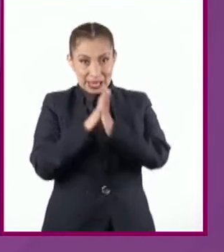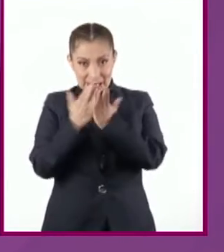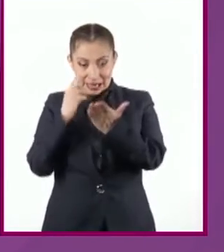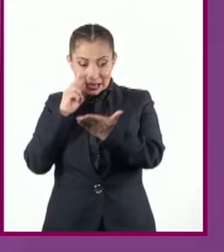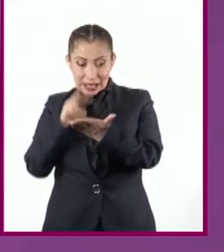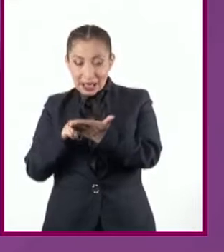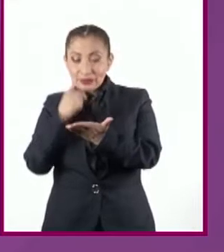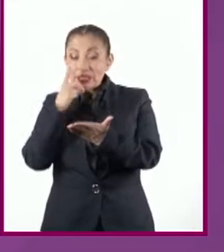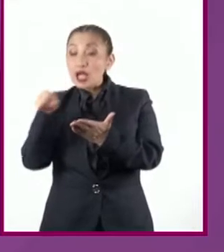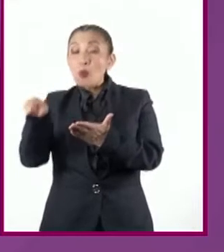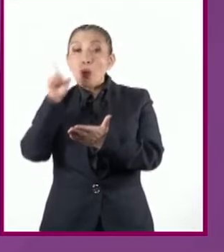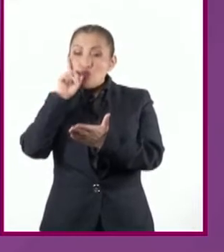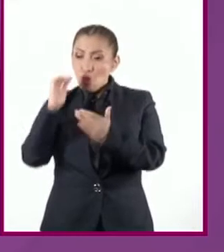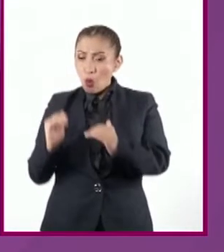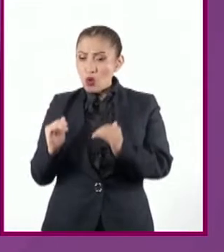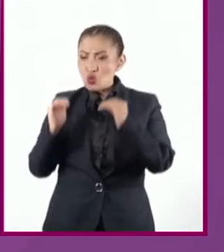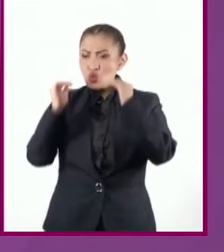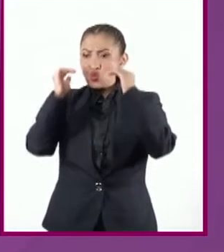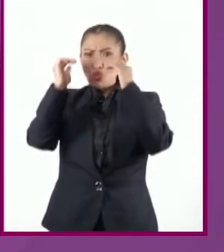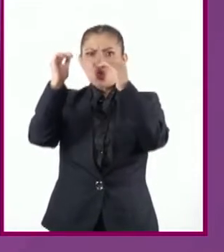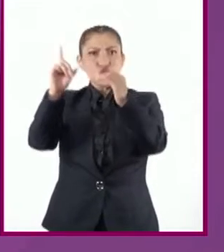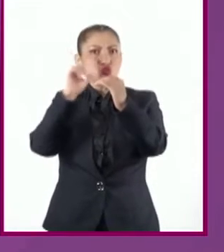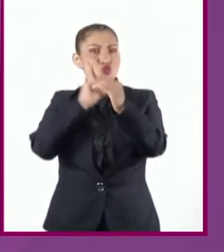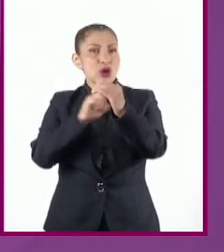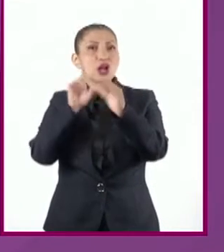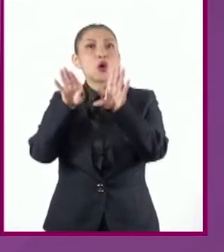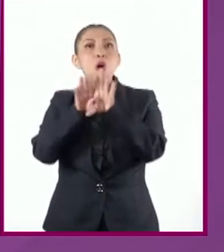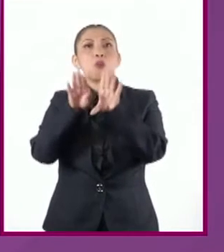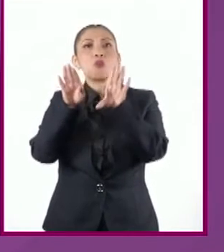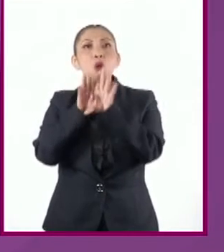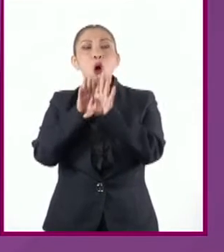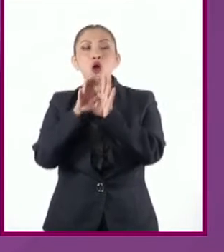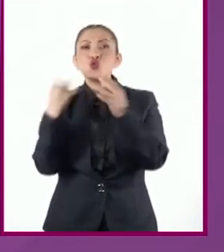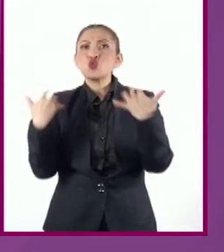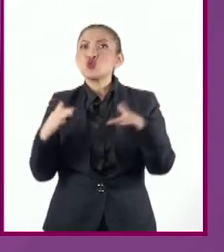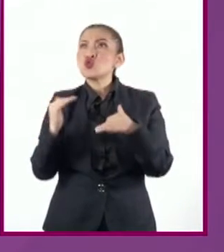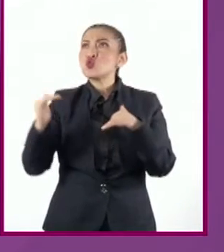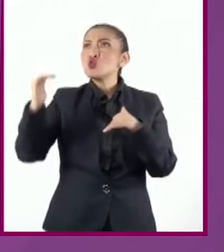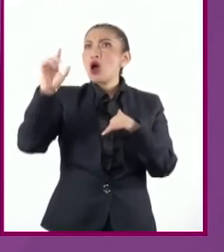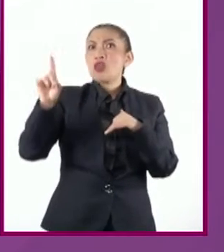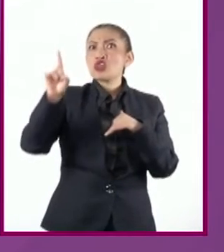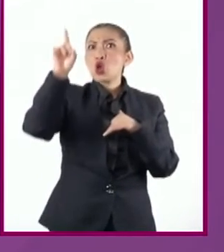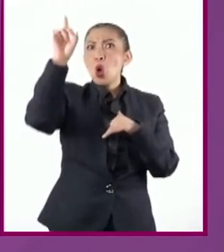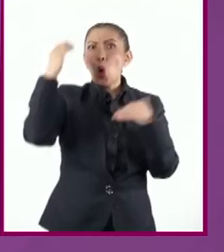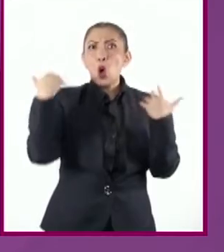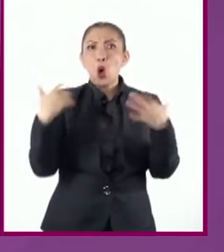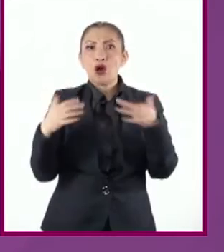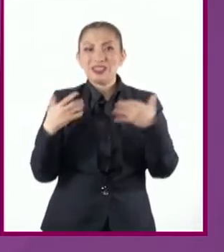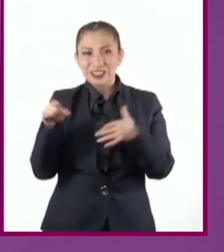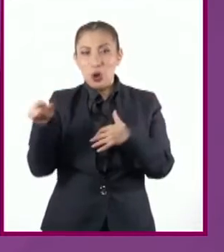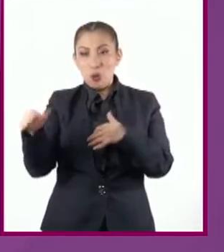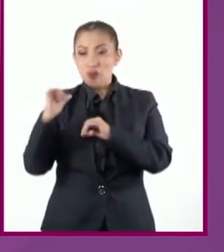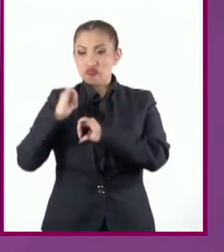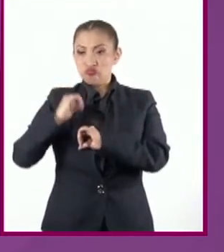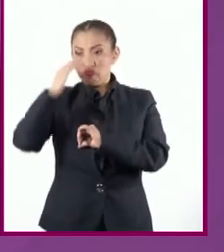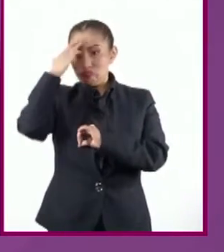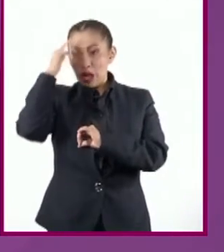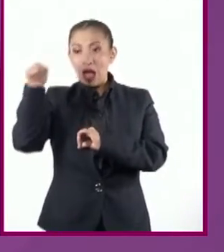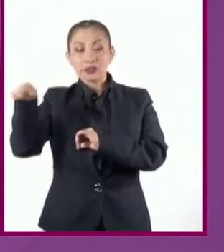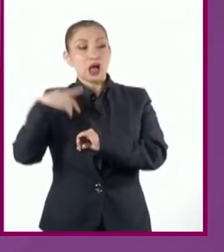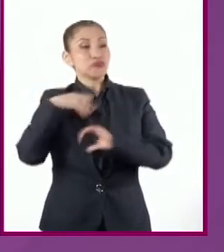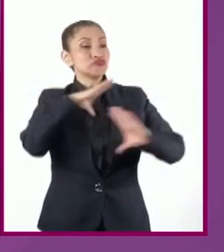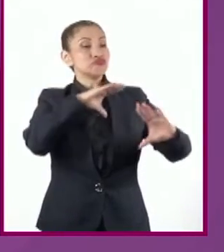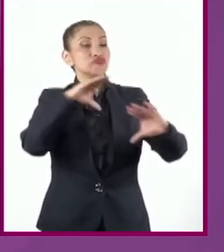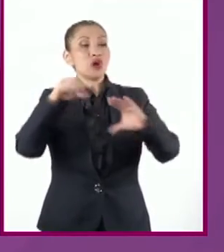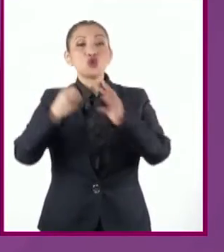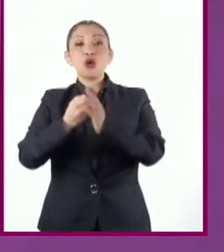hay un enaltecimiento de la figura de Malintzin. La posiciona al nivel de diosa, como la encargada de profesar